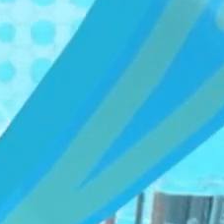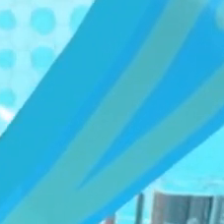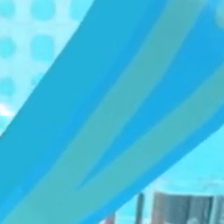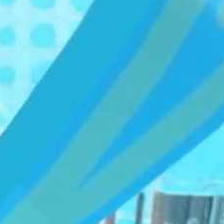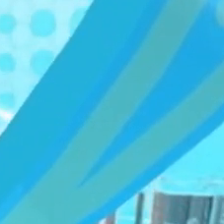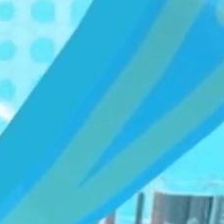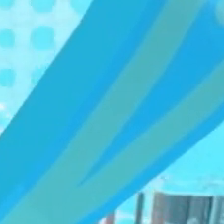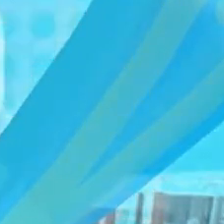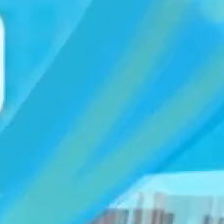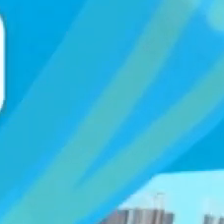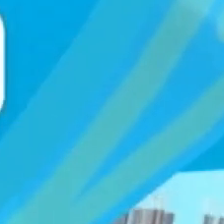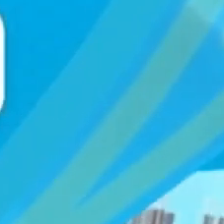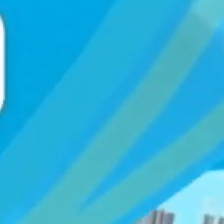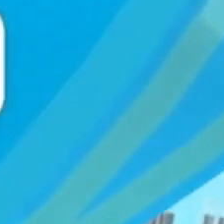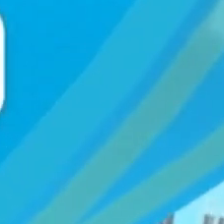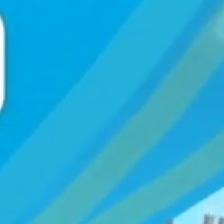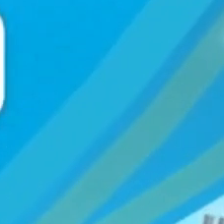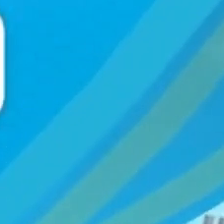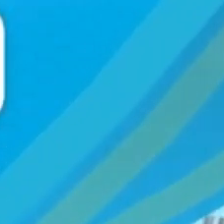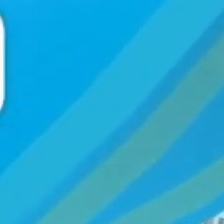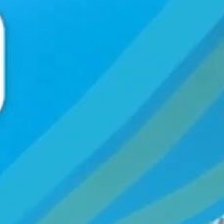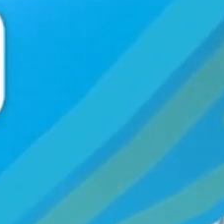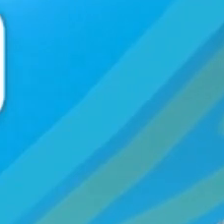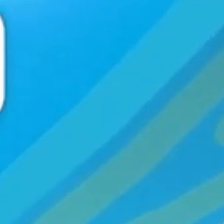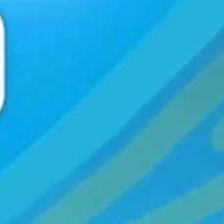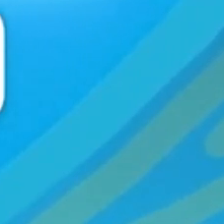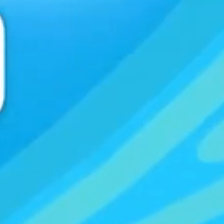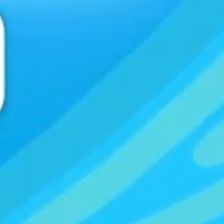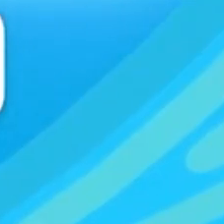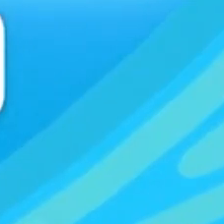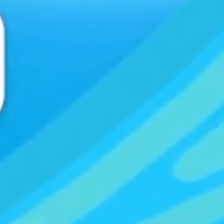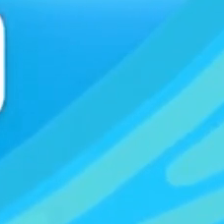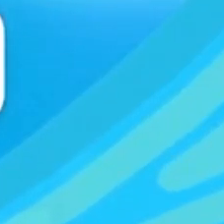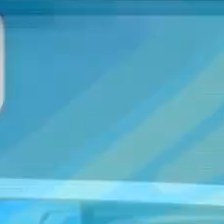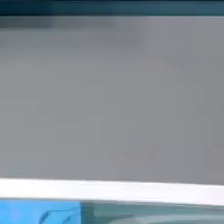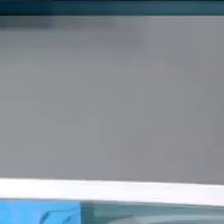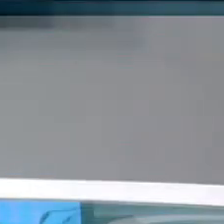Banco Popular presentó El Tipo de Cambio.